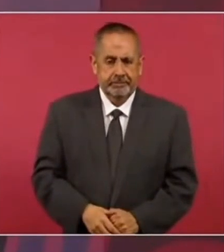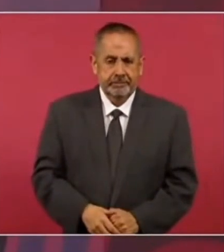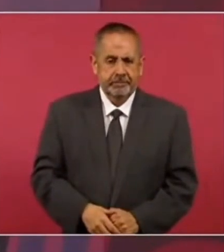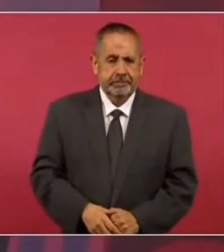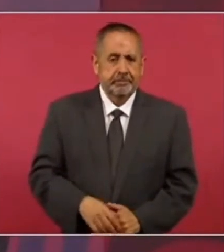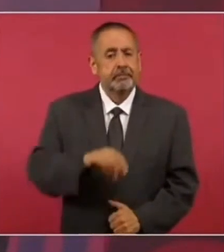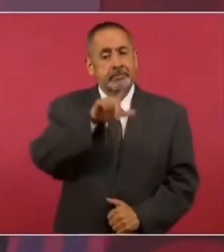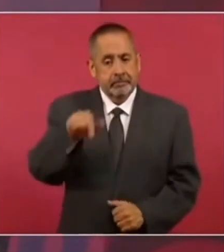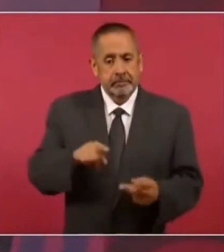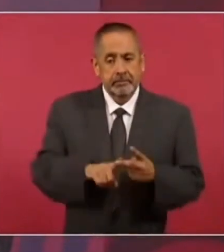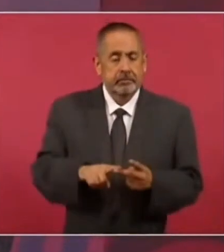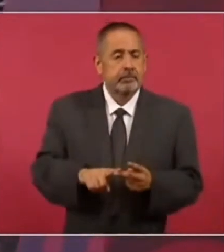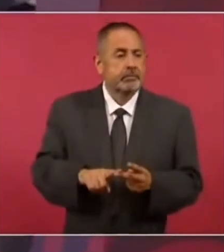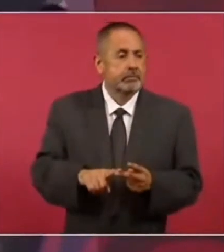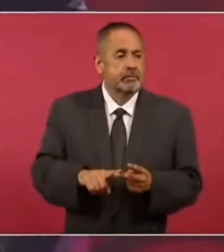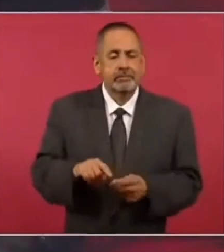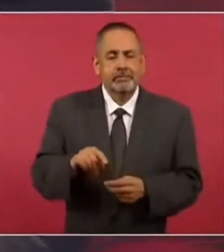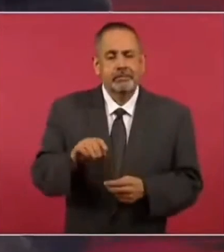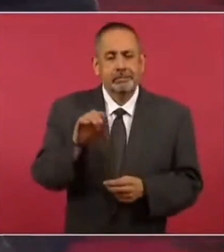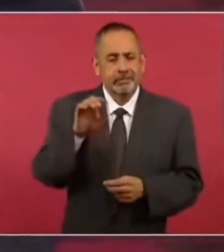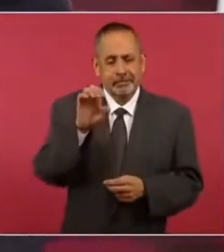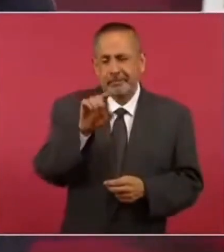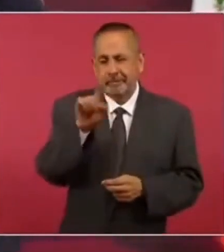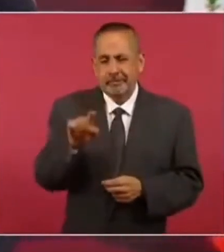Y luego Cedillo le siguió,